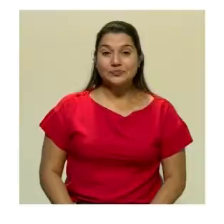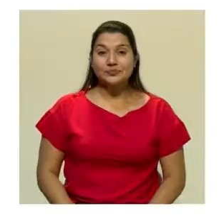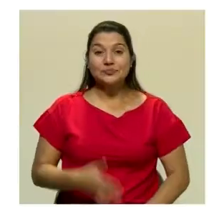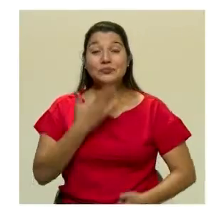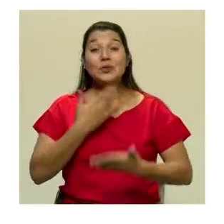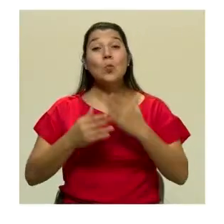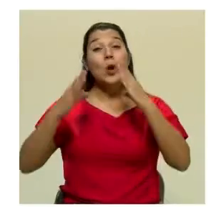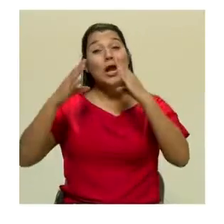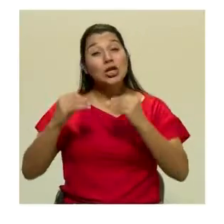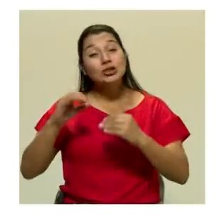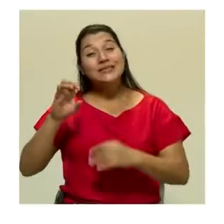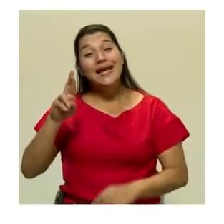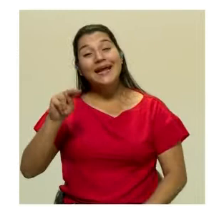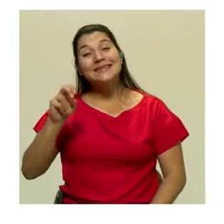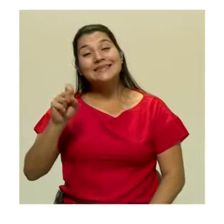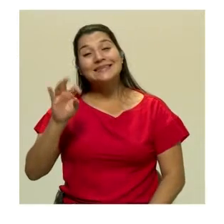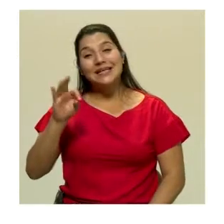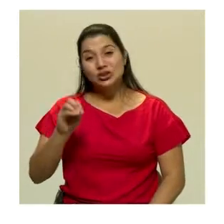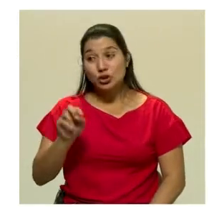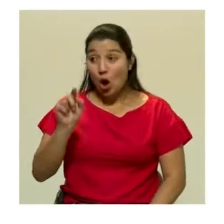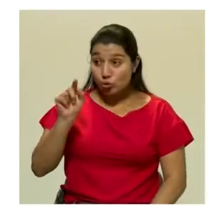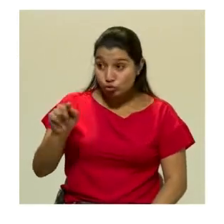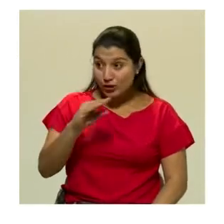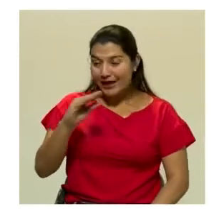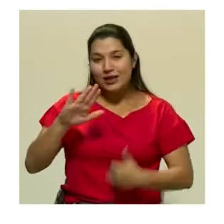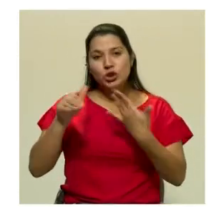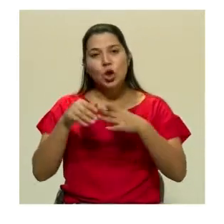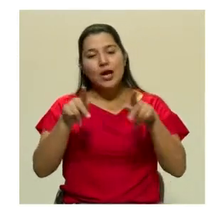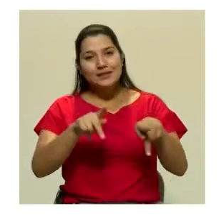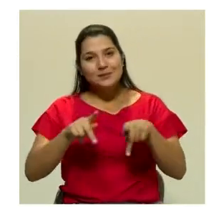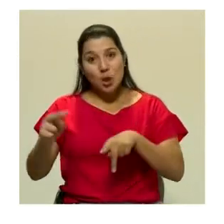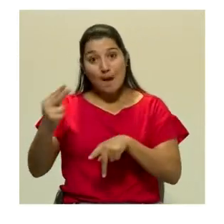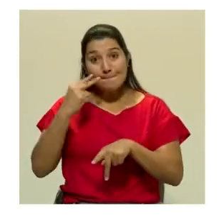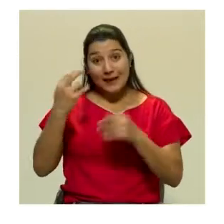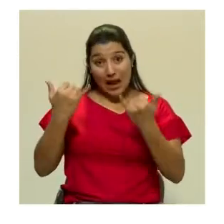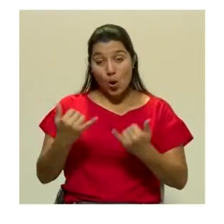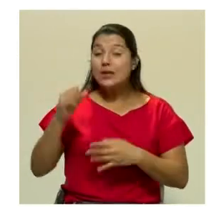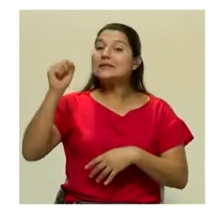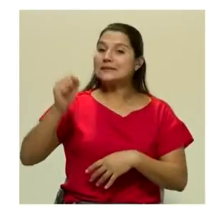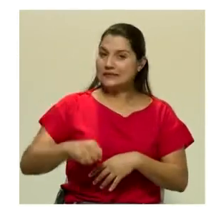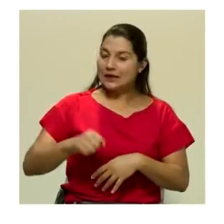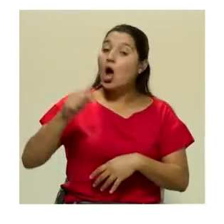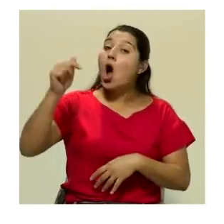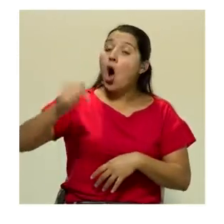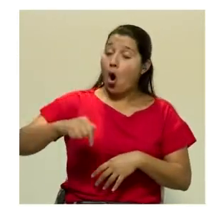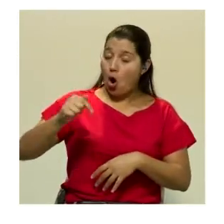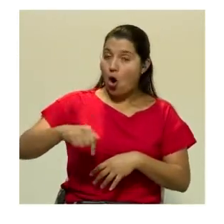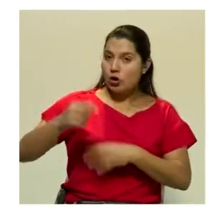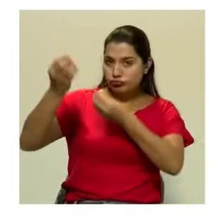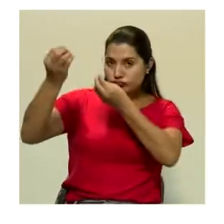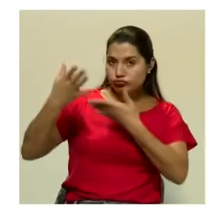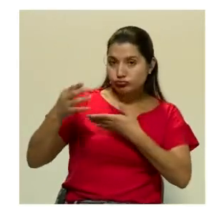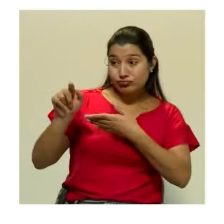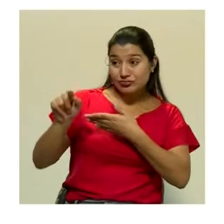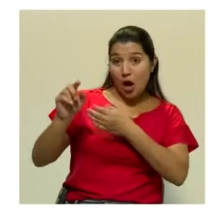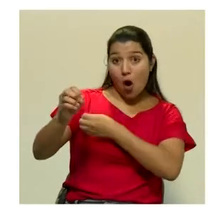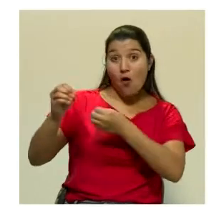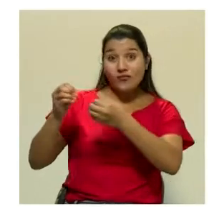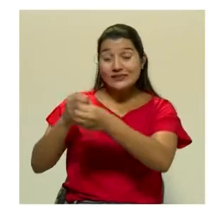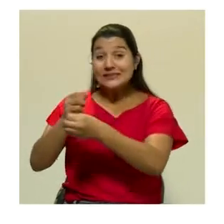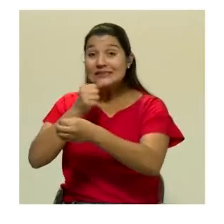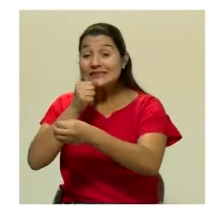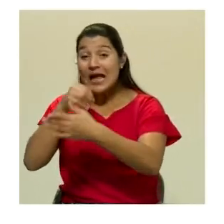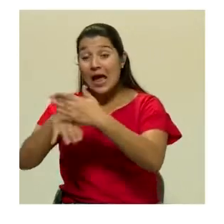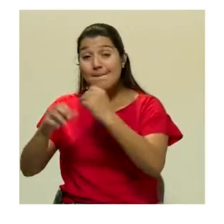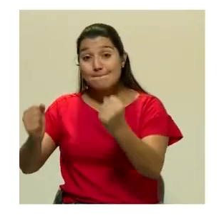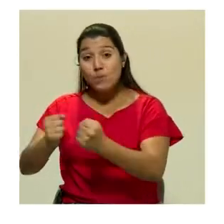Buenas noches, don Ernesto, para usted y para todos los televidentes. Tal y como usted lo dice, hoy nos confirman por parte de la Oficina de Prensa del Poder